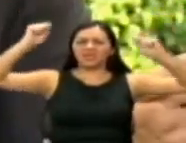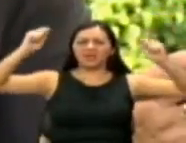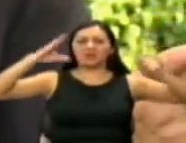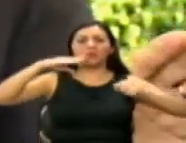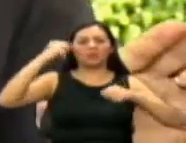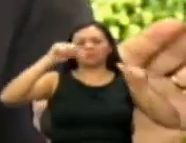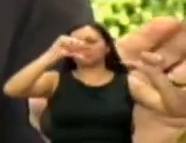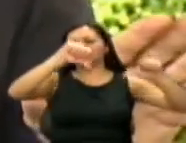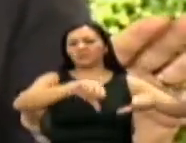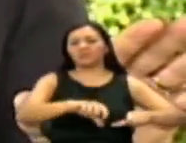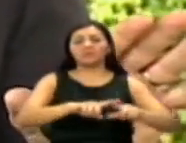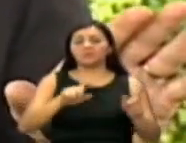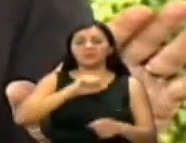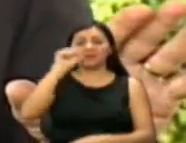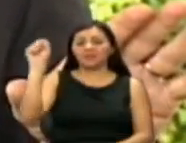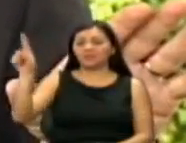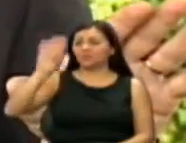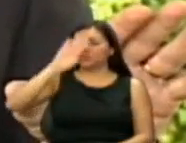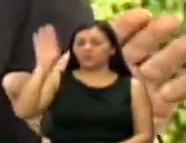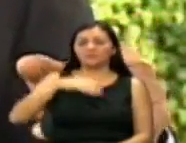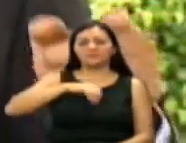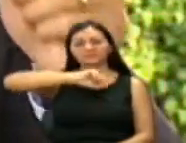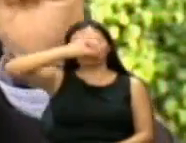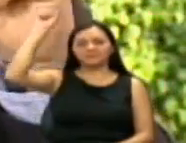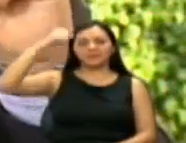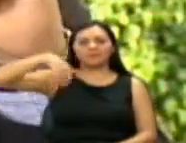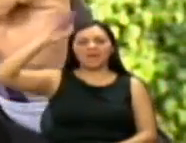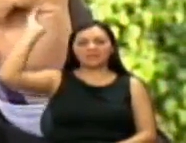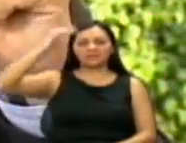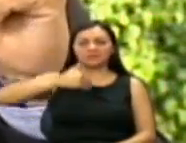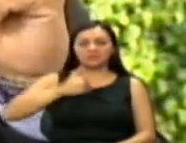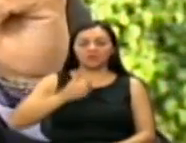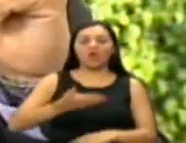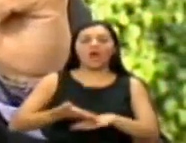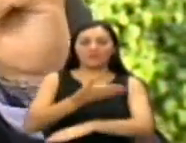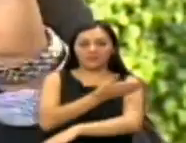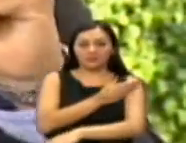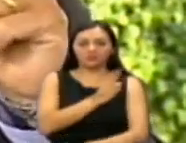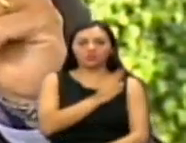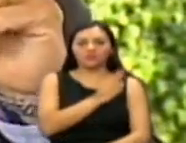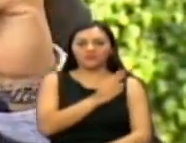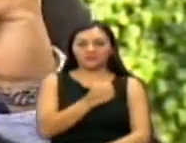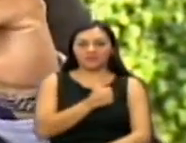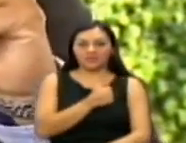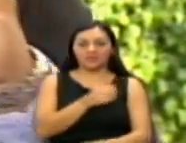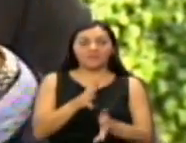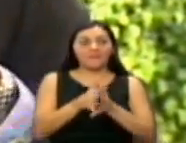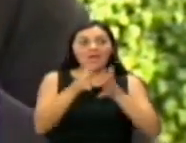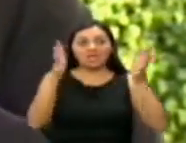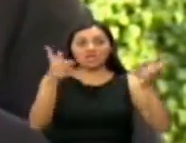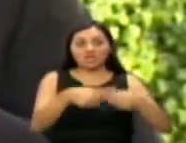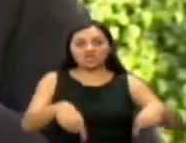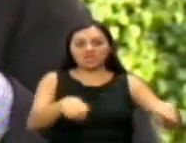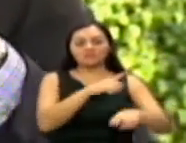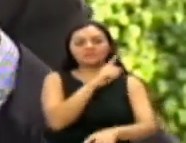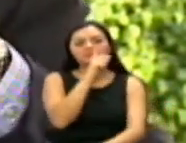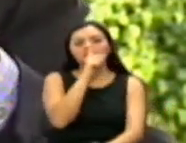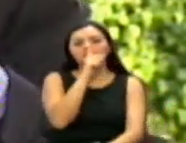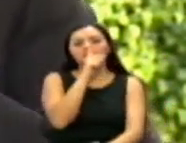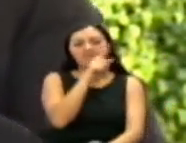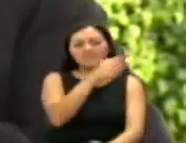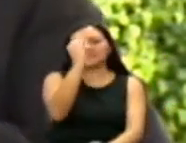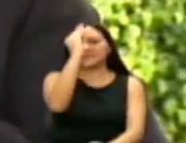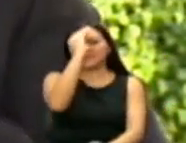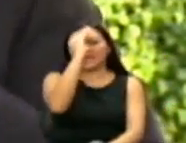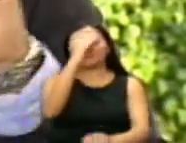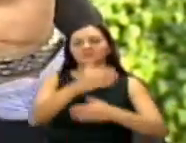Correa. Y nunca nos lograban vencer, siempre les ganamos. Porque la inmensa mayoría es silenciosa, callada, pero sabe lo que quiere. Eso es lo que